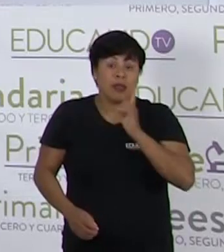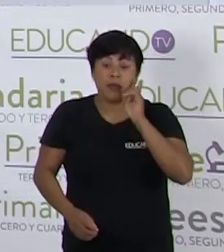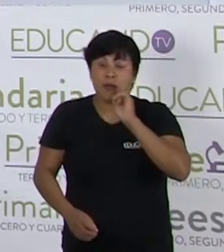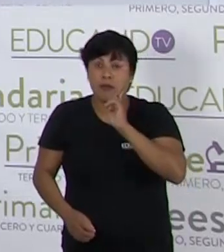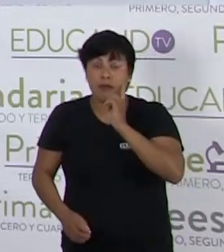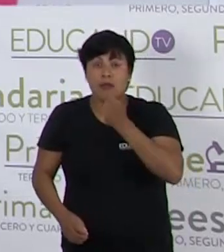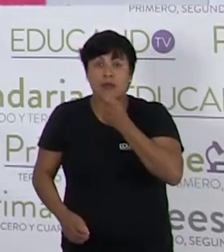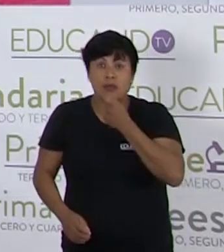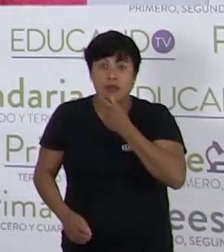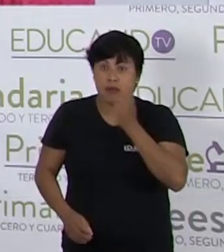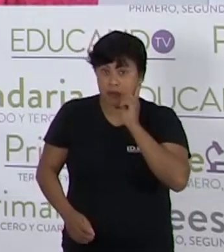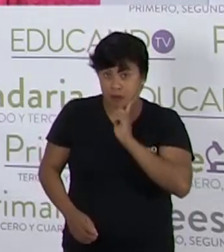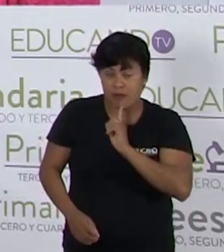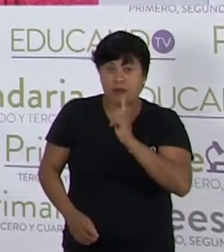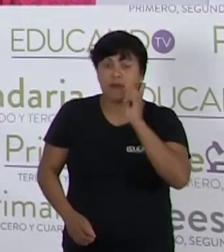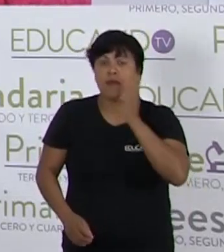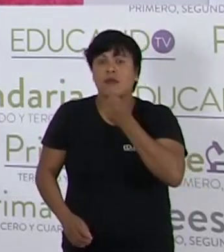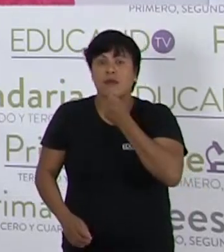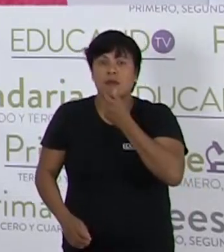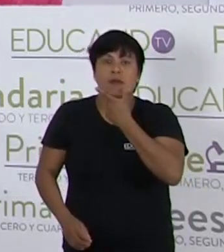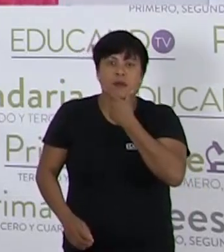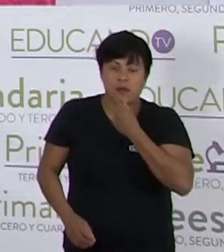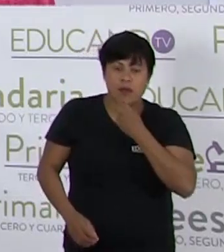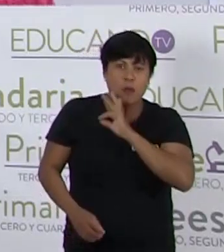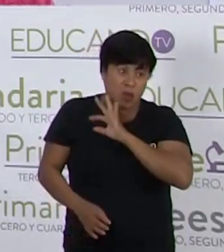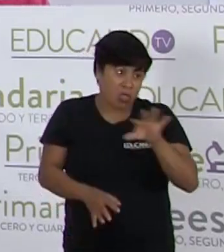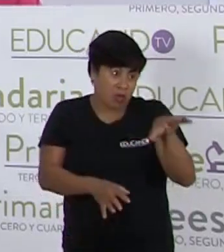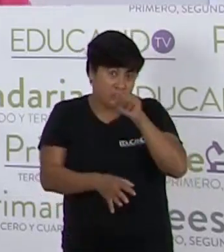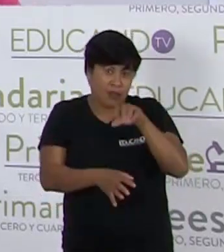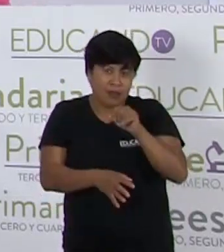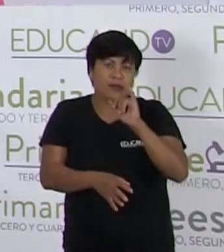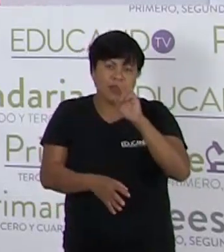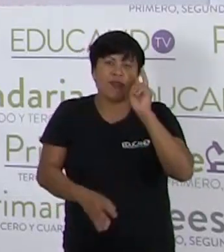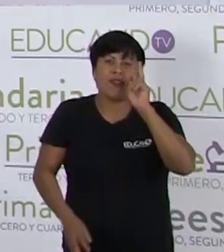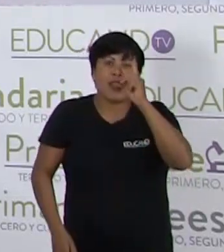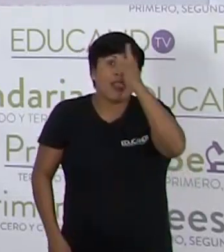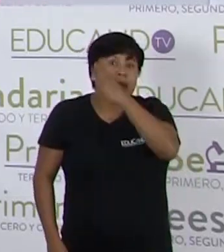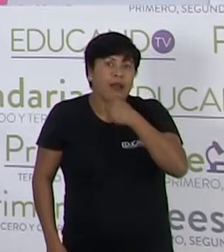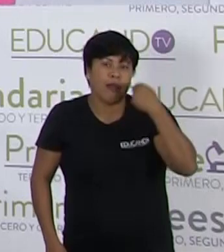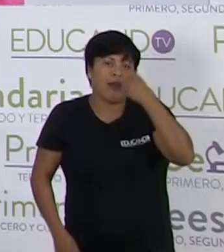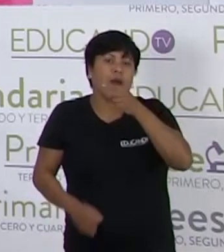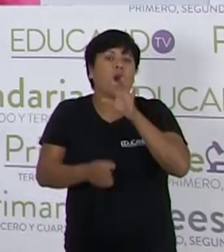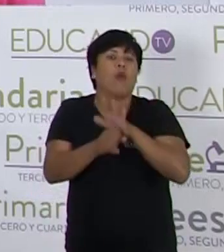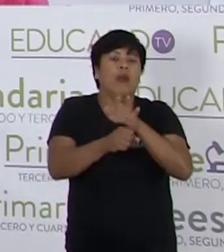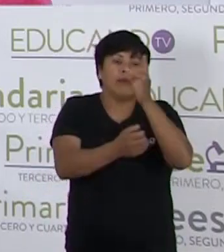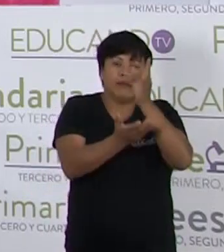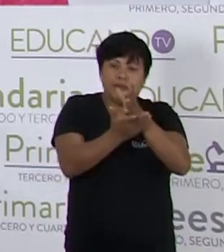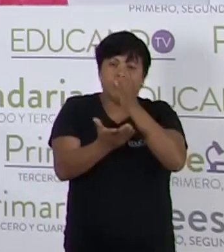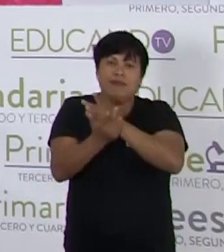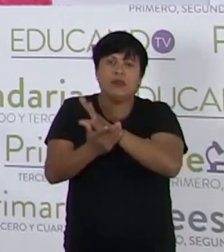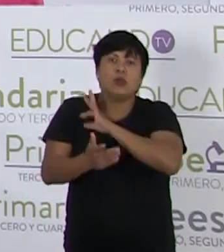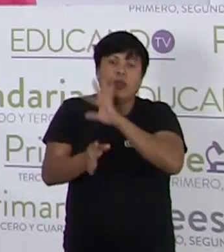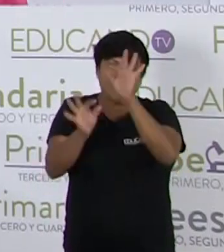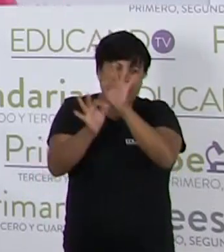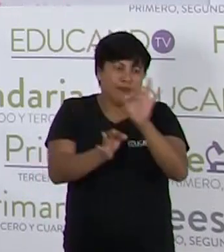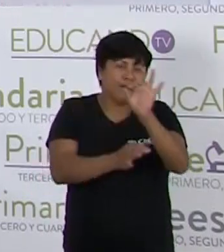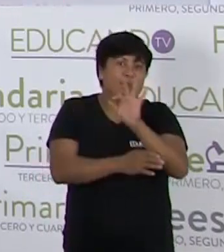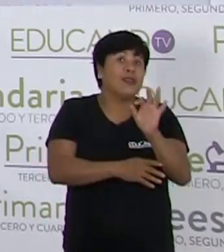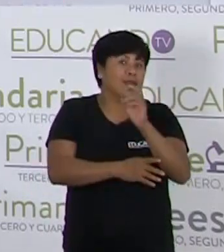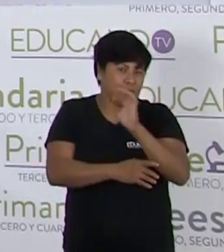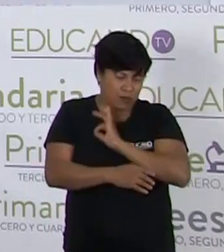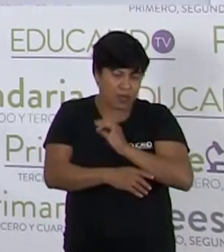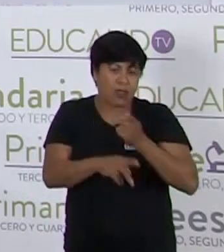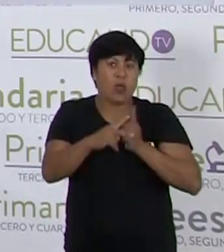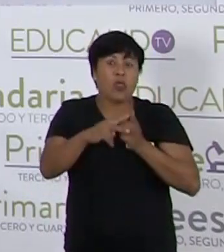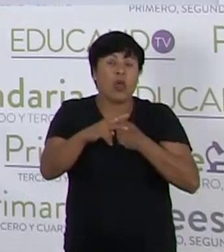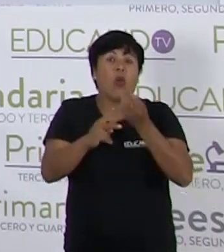lo pueda sacar de aquí? Claro que sí. Voy a observar cuáles son niños y cuáles serían niñas. Entonces,